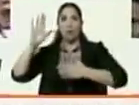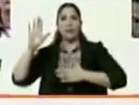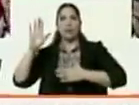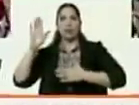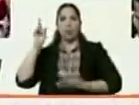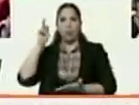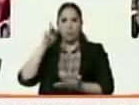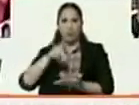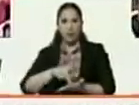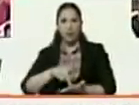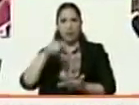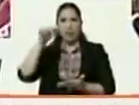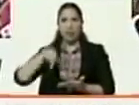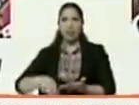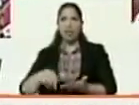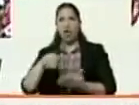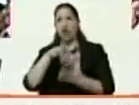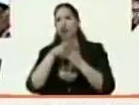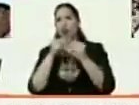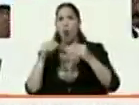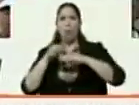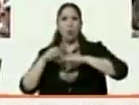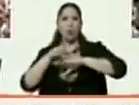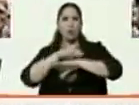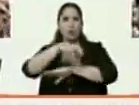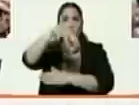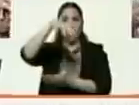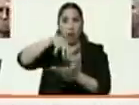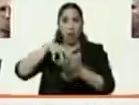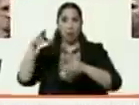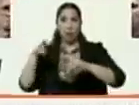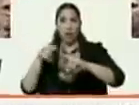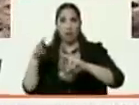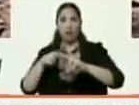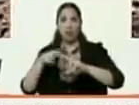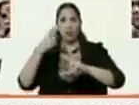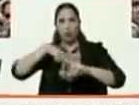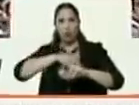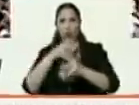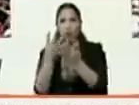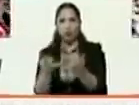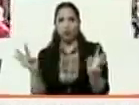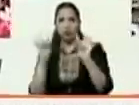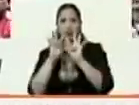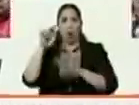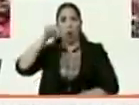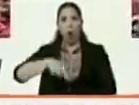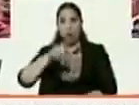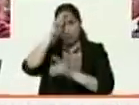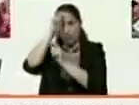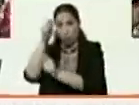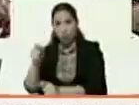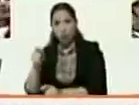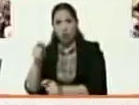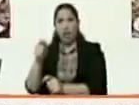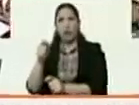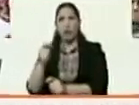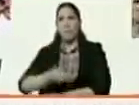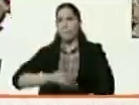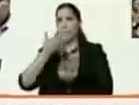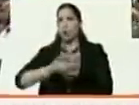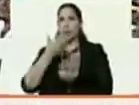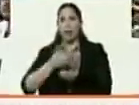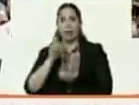presente desde todos los municipios del estado Táchira. Que estemos aquí hoy reconociendo el papel de un partido como el